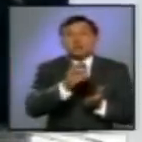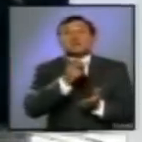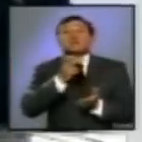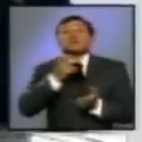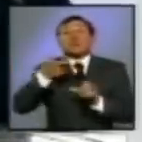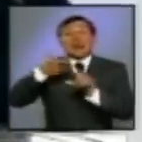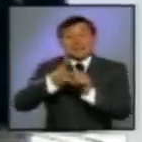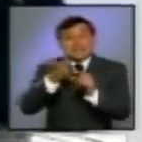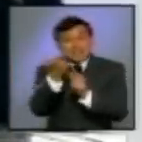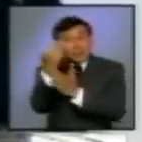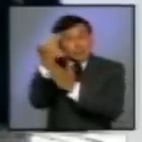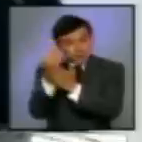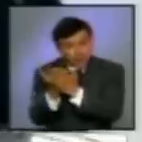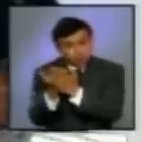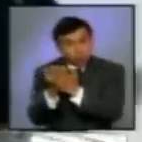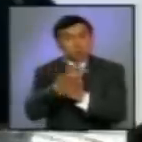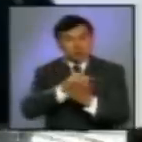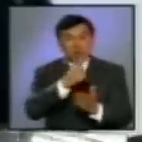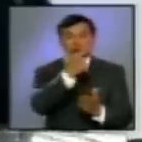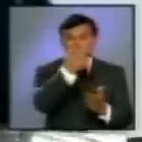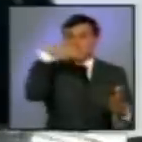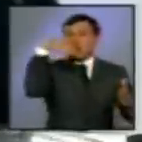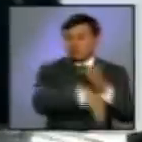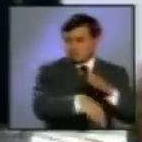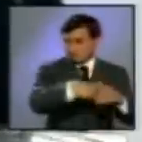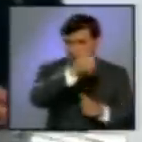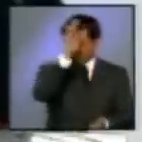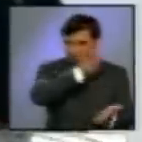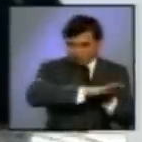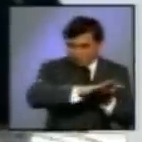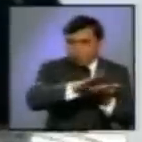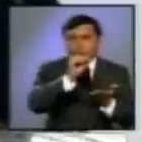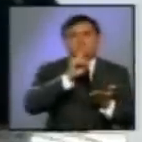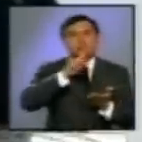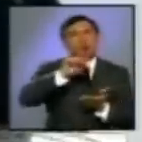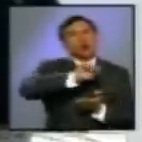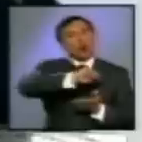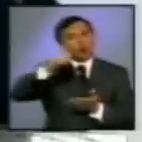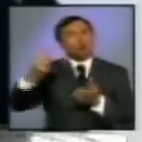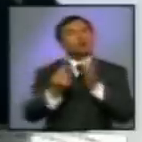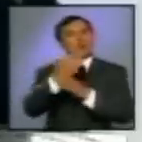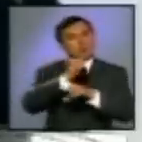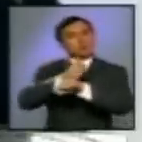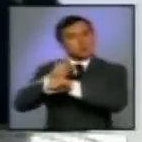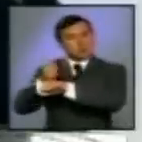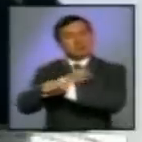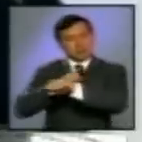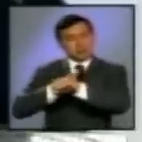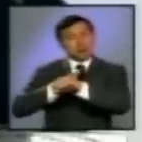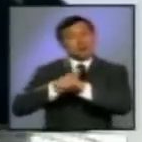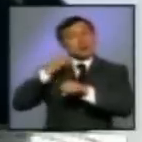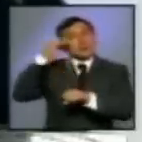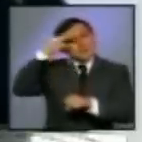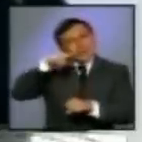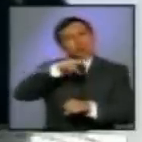economía del país o tener más deuda o tener más oferta. Y México debe lograr que CFE y